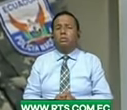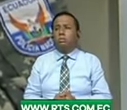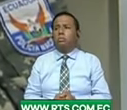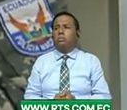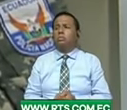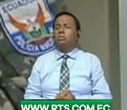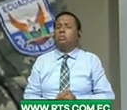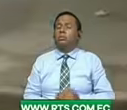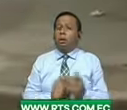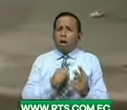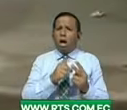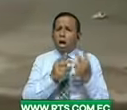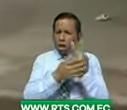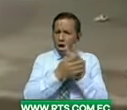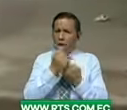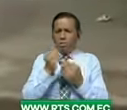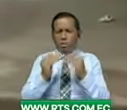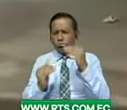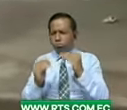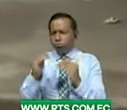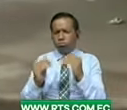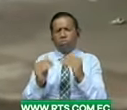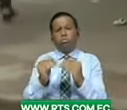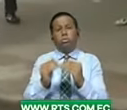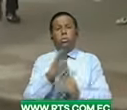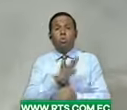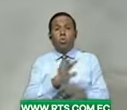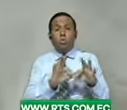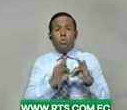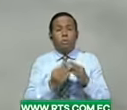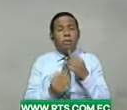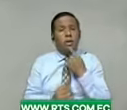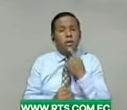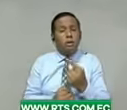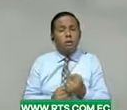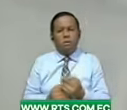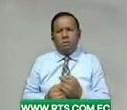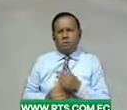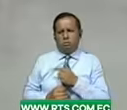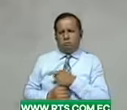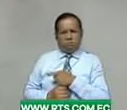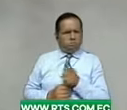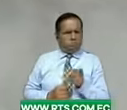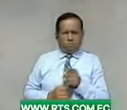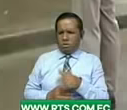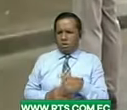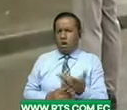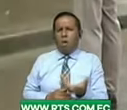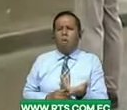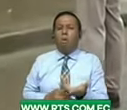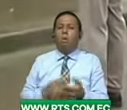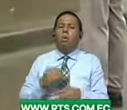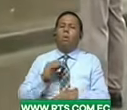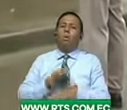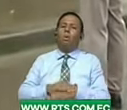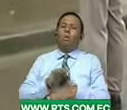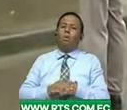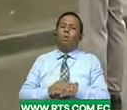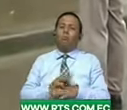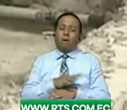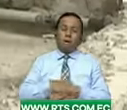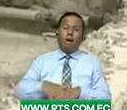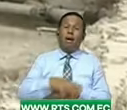dos se encuentran estables. Familiares de los heridos aseguraban que esto podría tratarse de represalias en contra de quienes ocupan